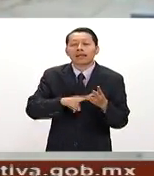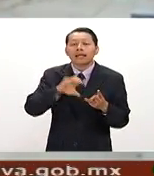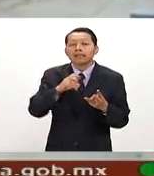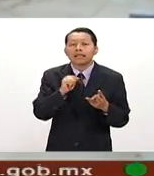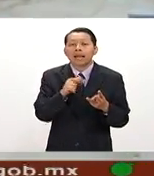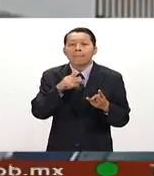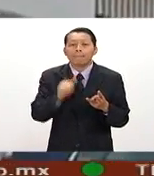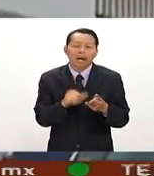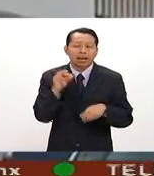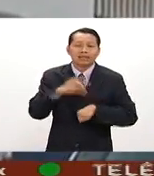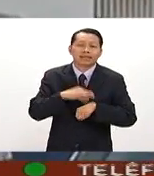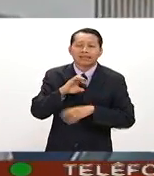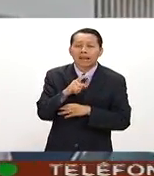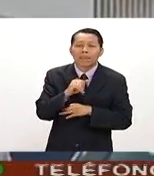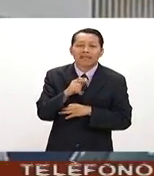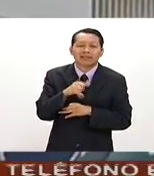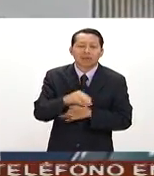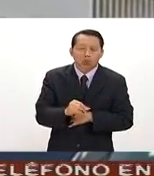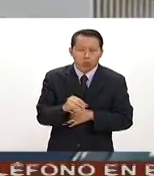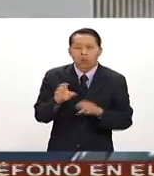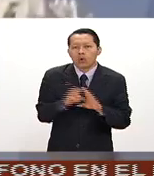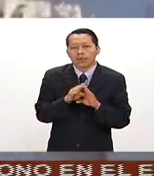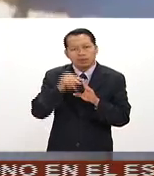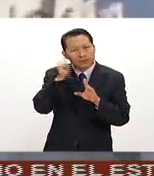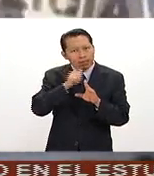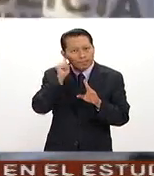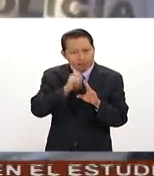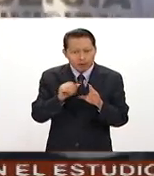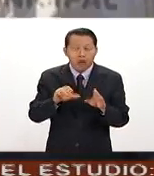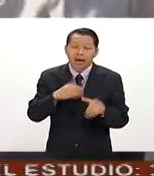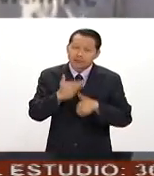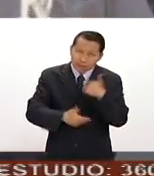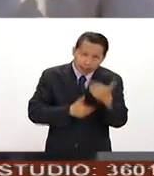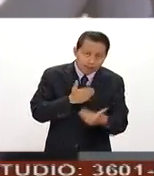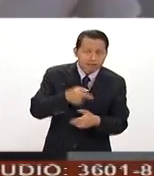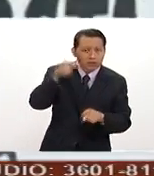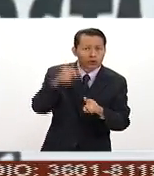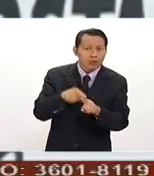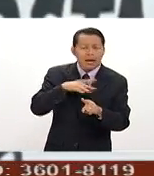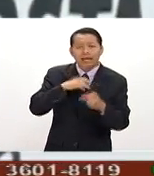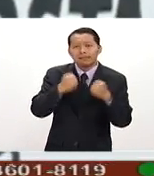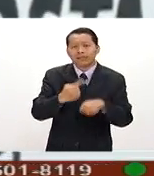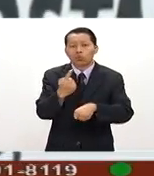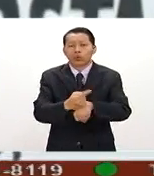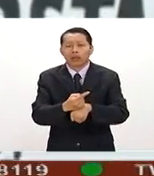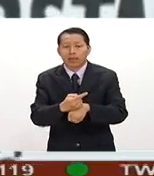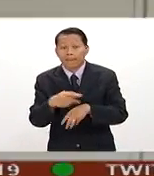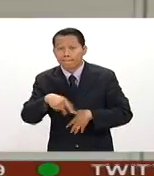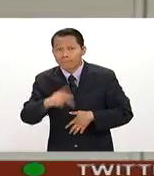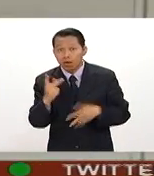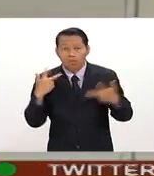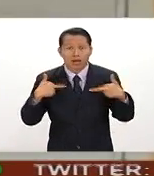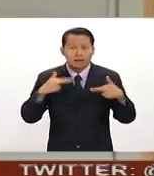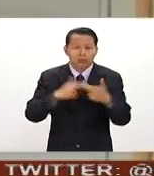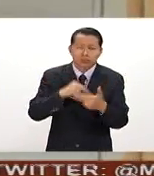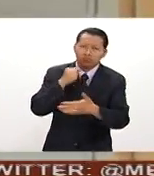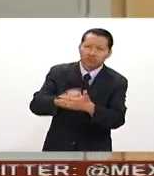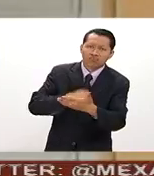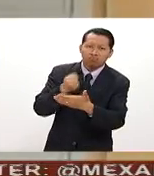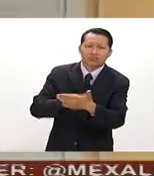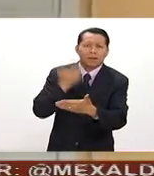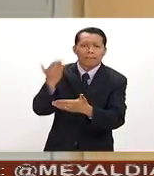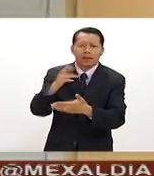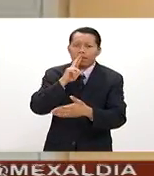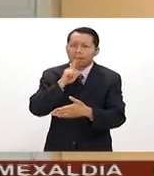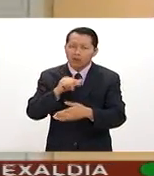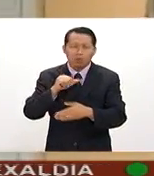y Chilpancingo, en donde dijo siempre se ha tenido el servicio en materia de seguridad. Sin embargo, los maestros reclaman la autorización de sus